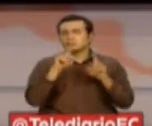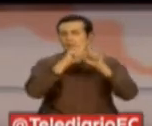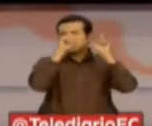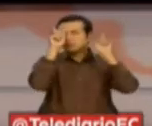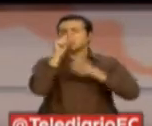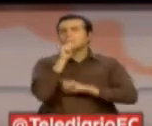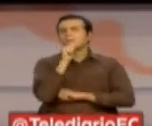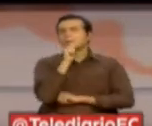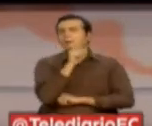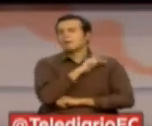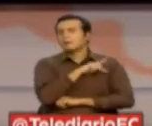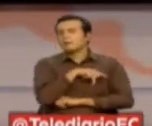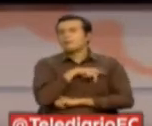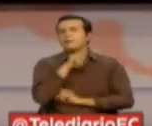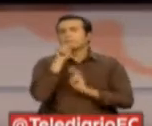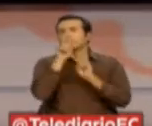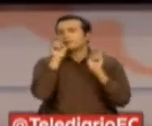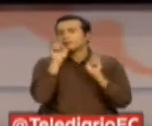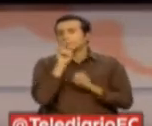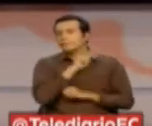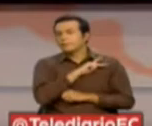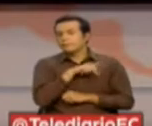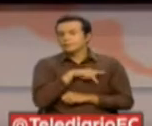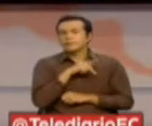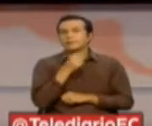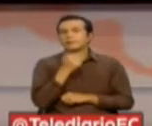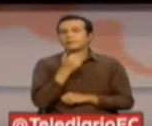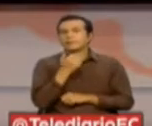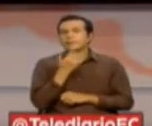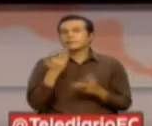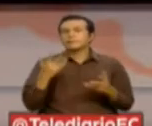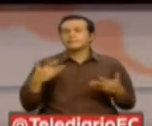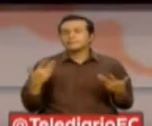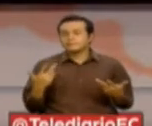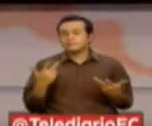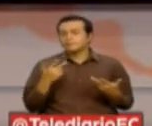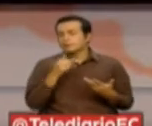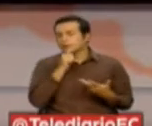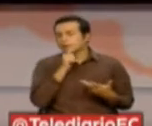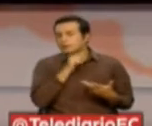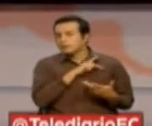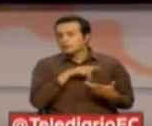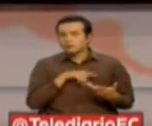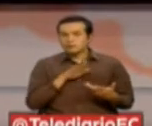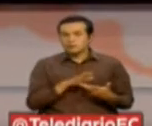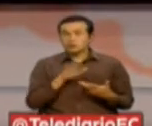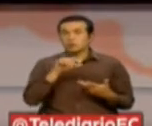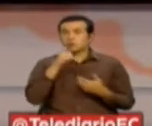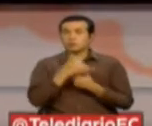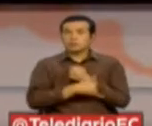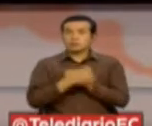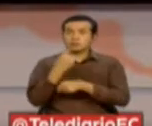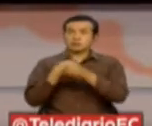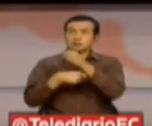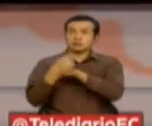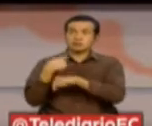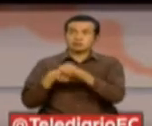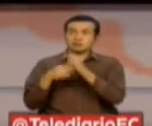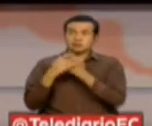como si fuera solamente de cuestión del tema privado desde el sector privado y particularmente en las exportaciones